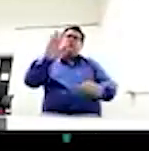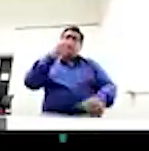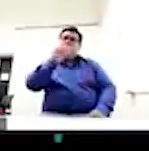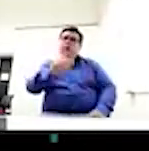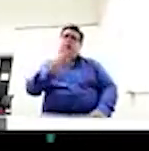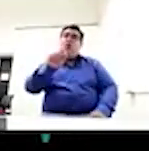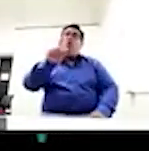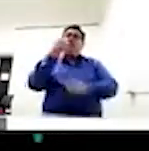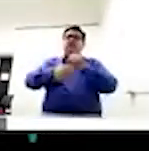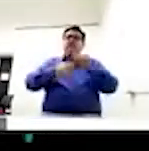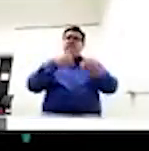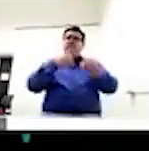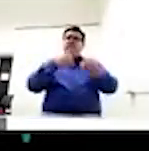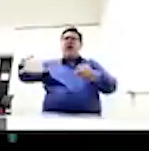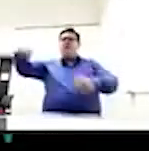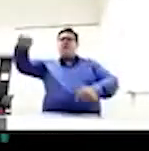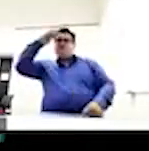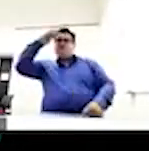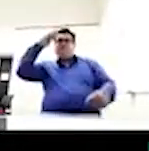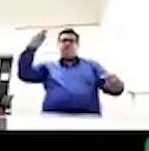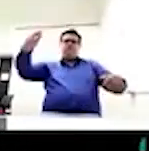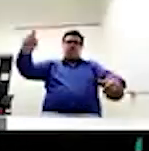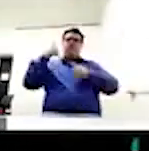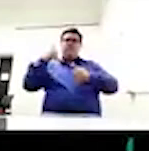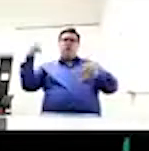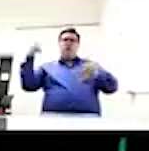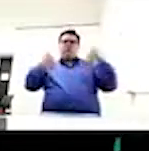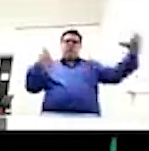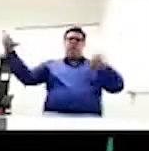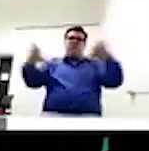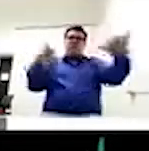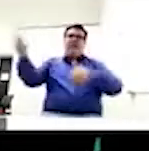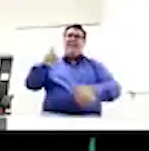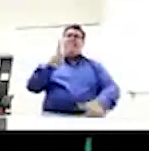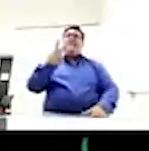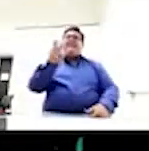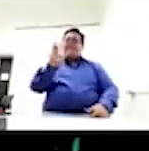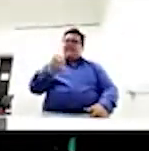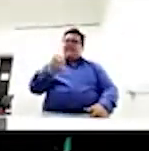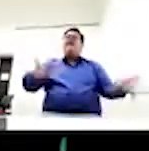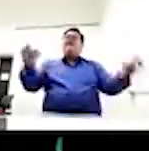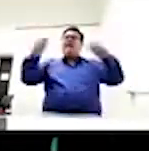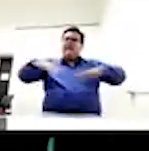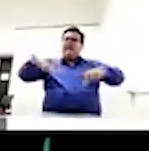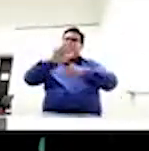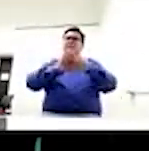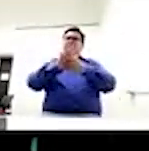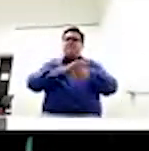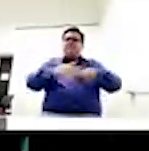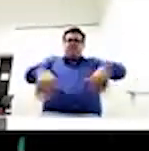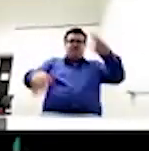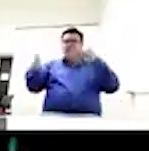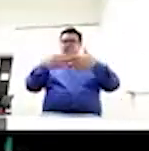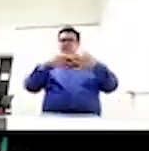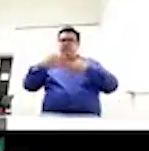por 7 soldados de nuestro ejército en el Día del Padre.